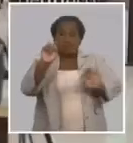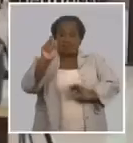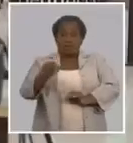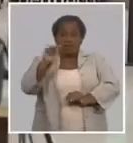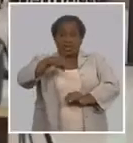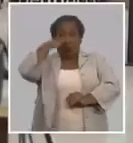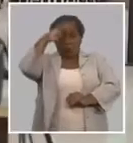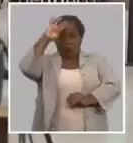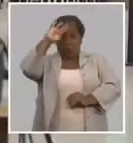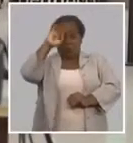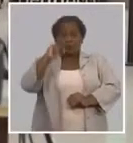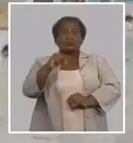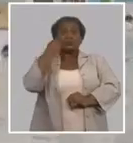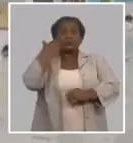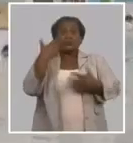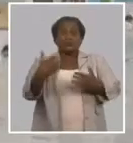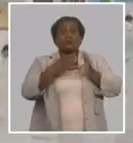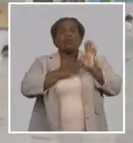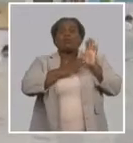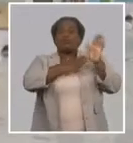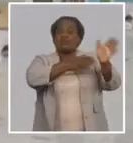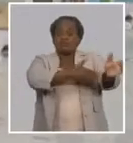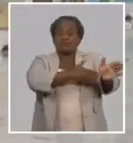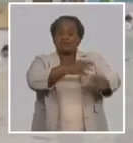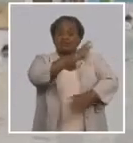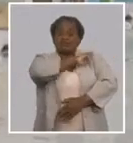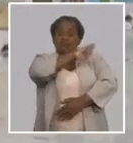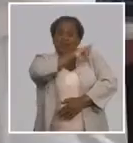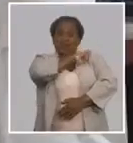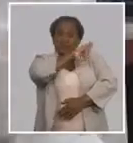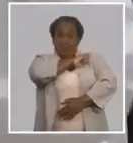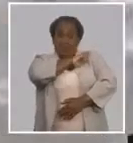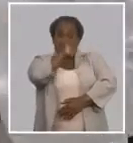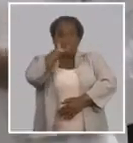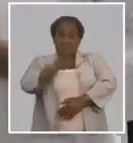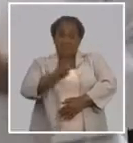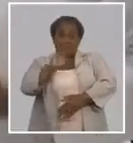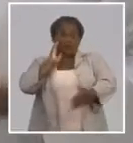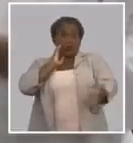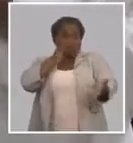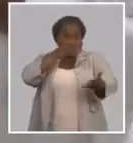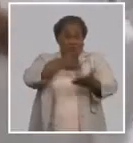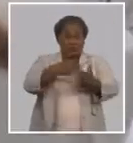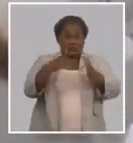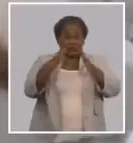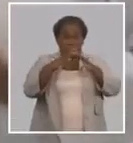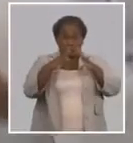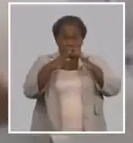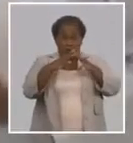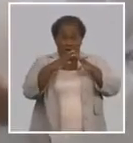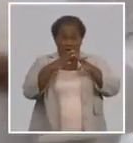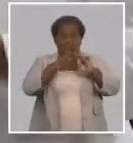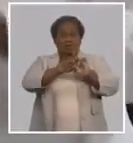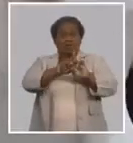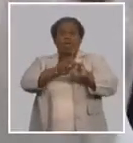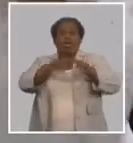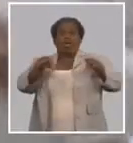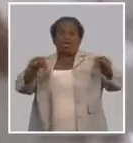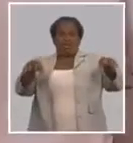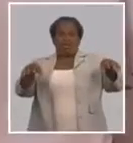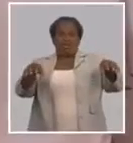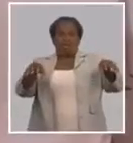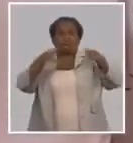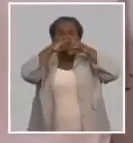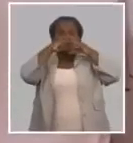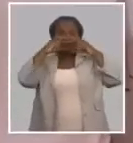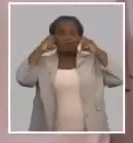es importante la disciplina de la responsabilidad de pasajeros que al llegar a su casa tiene que mantenerse aislado y con gas